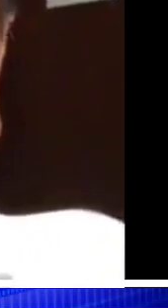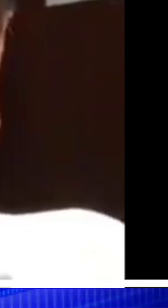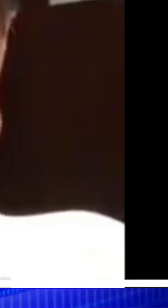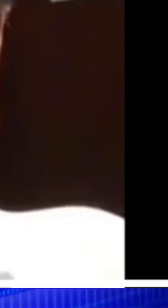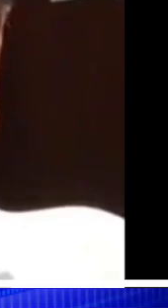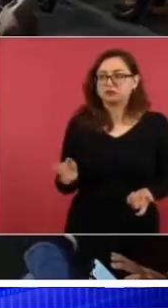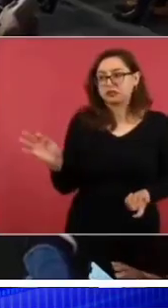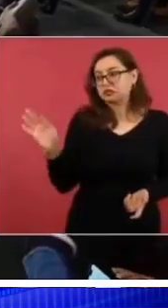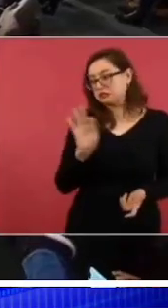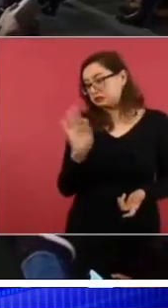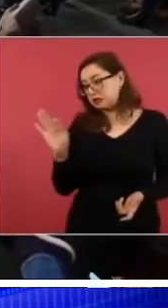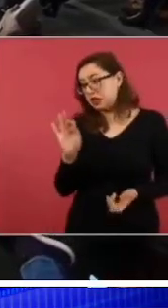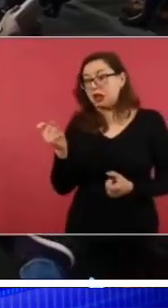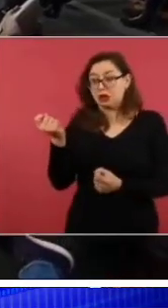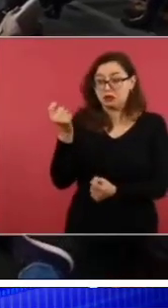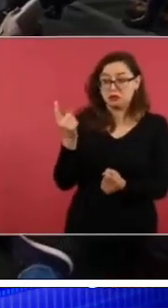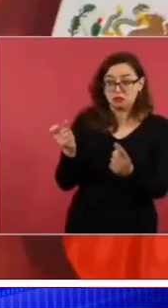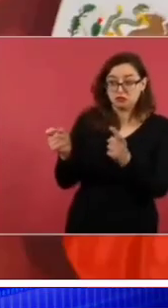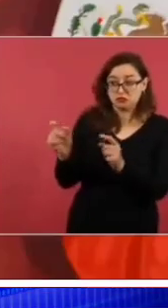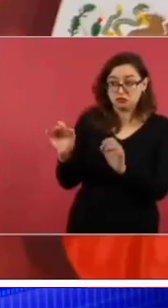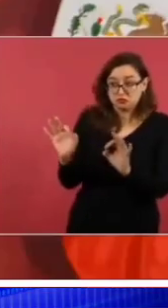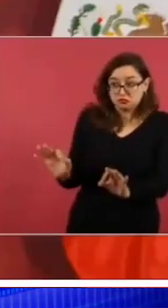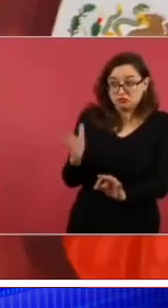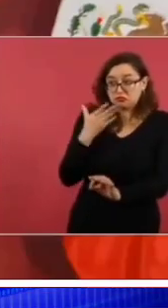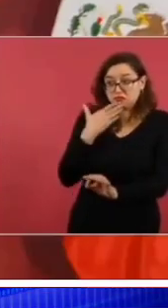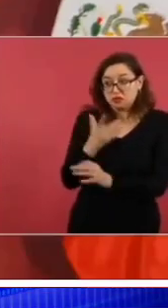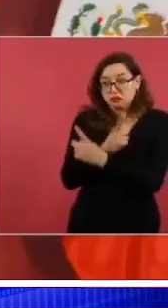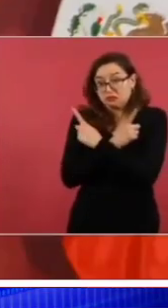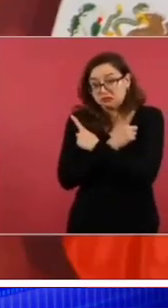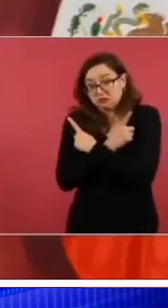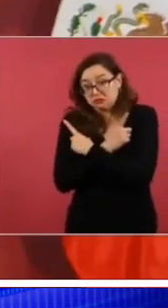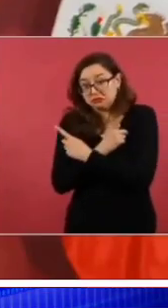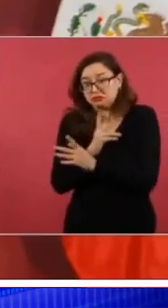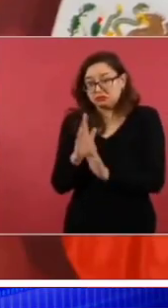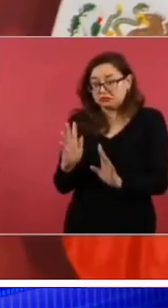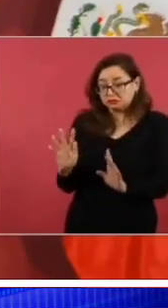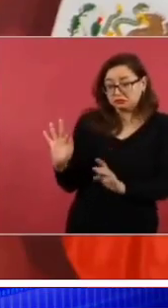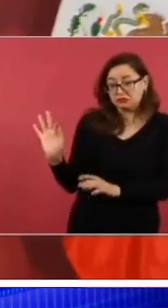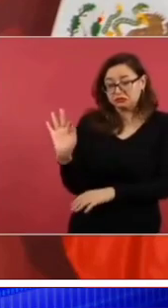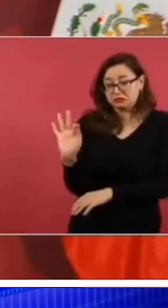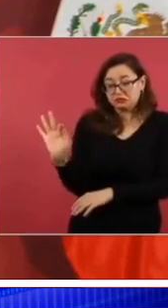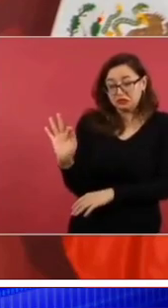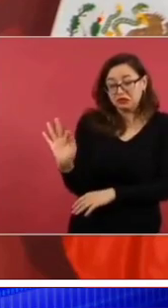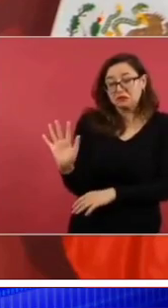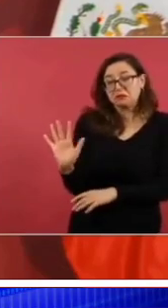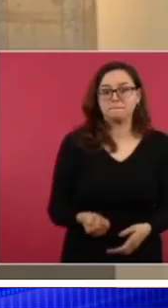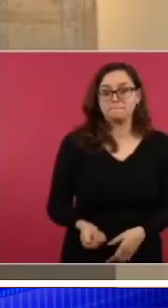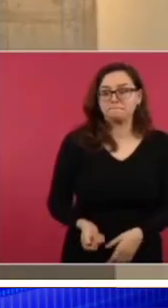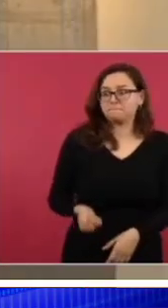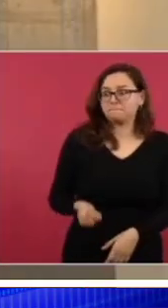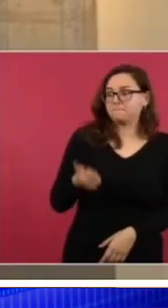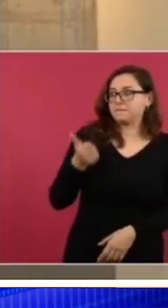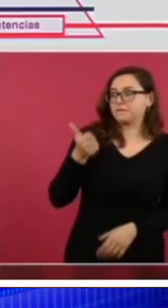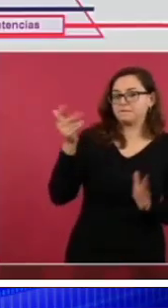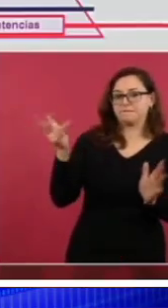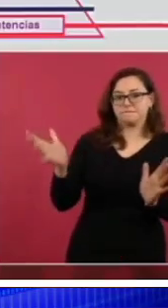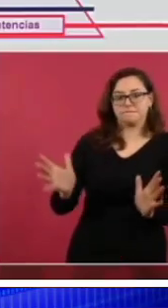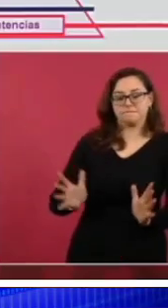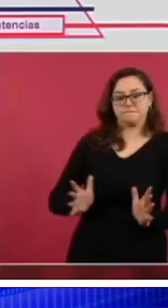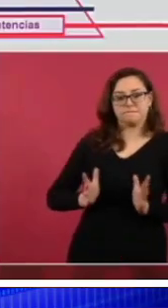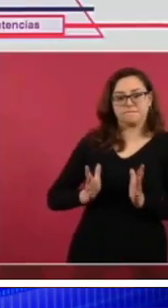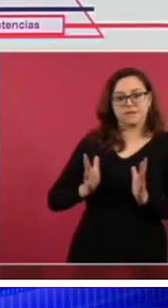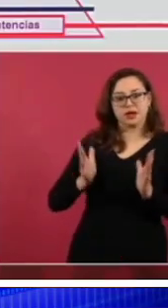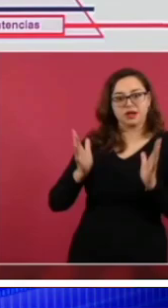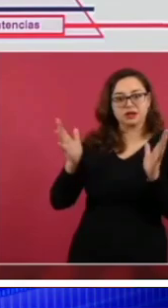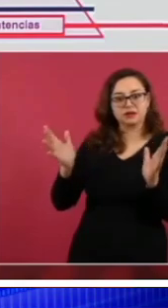obrador con este tema de los traidores al movimiento no a los traidores a él sino a la cuarta transformación y al país en dos casos